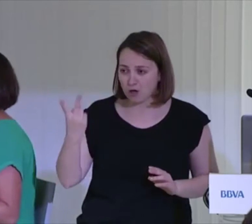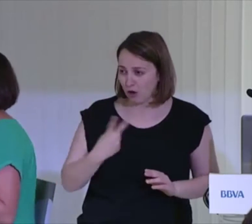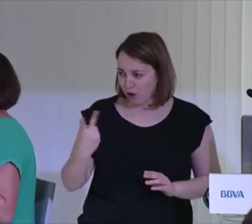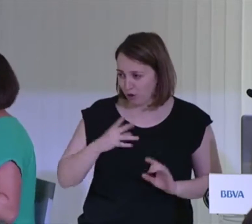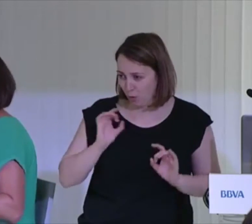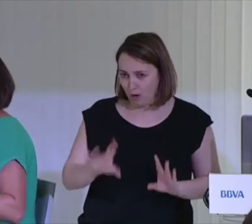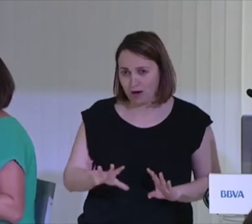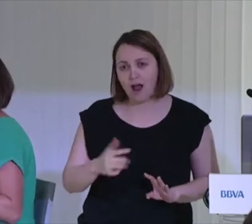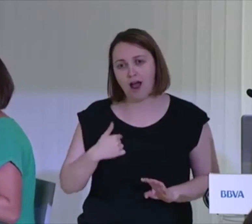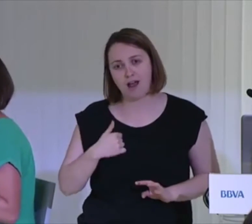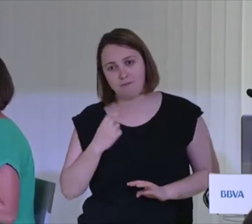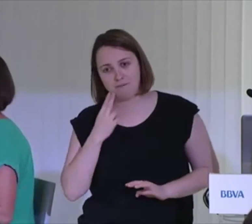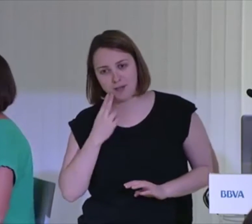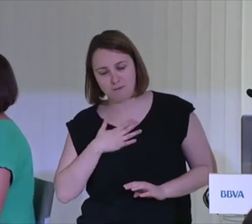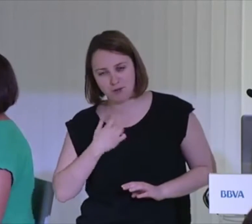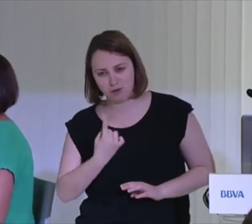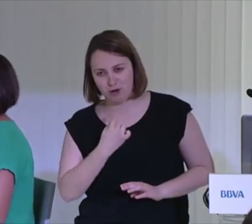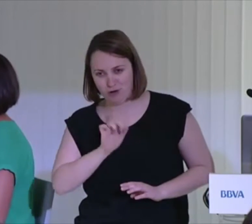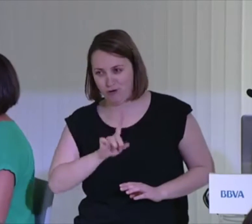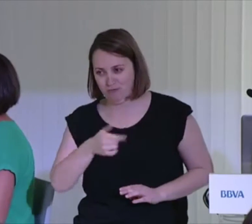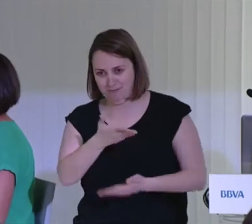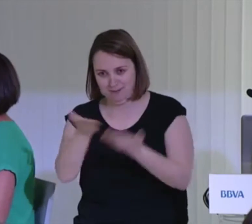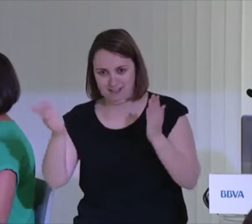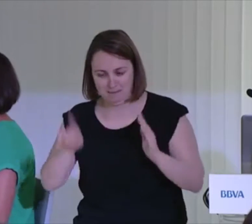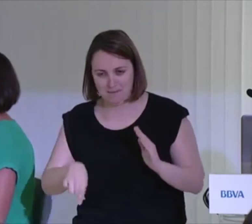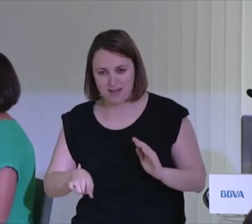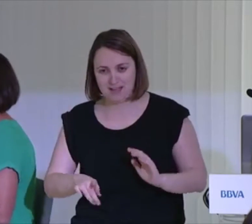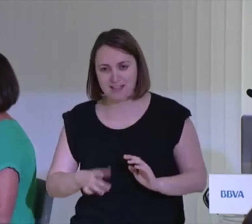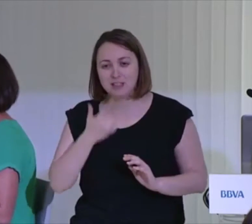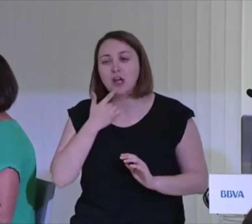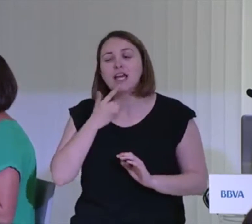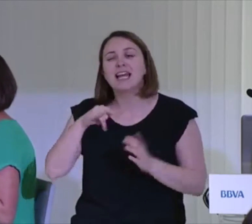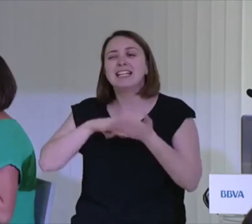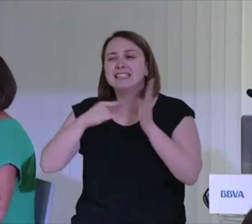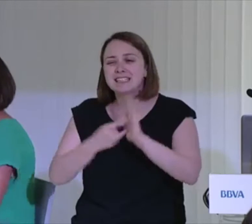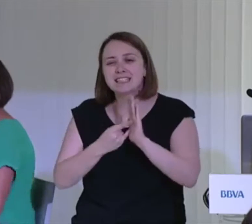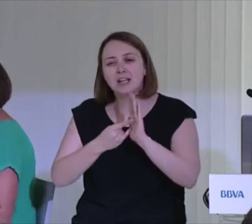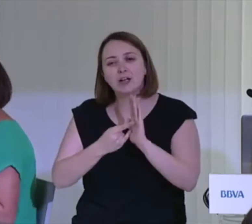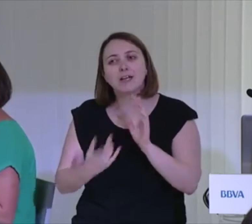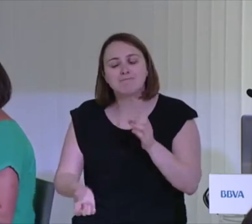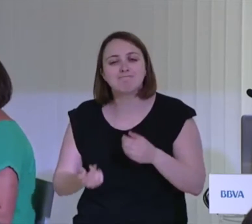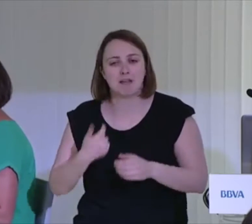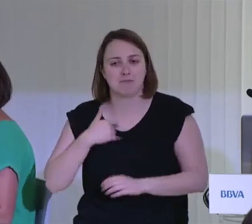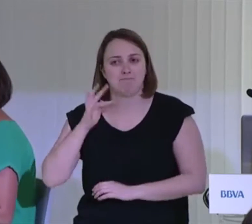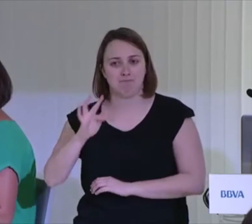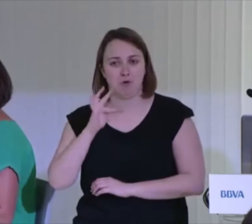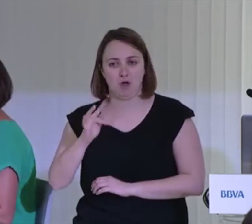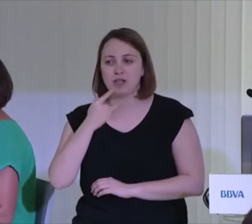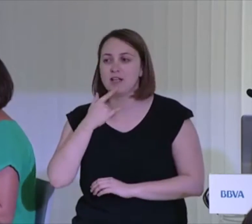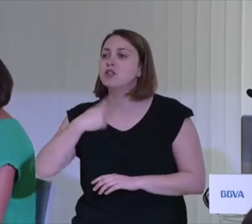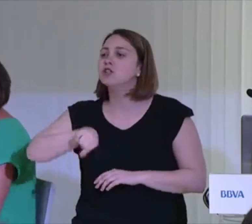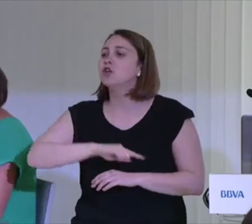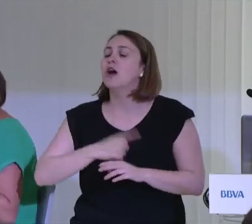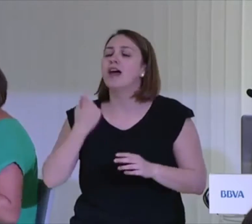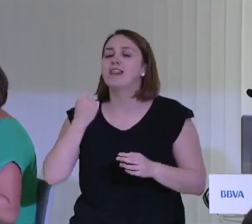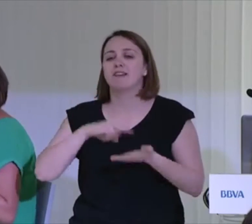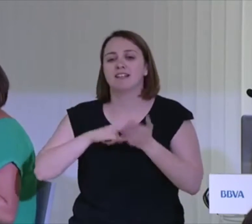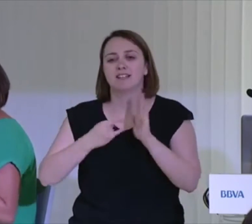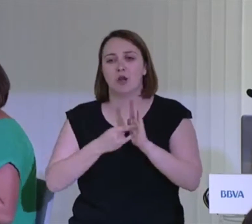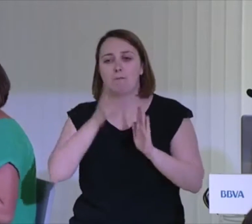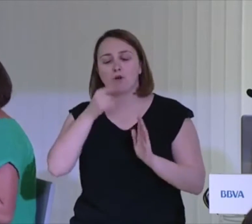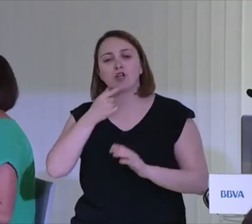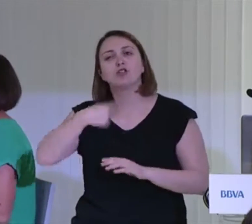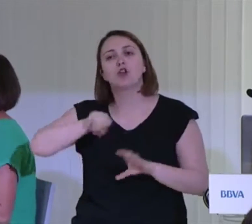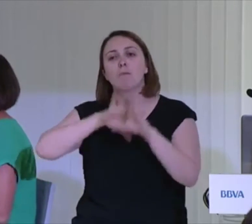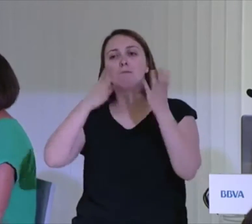miedo tampoco es de bicho raro, ¿no? Y la tecnología es una aliada. Creo que es importante que construyamos tecnología de otra manera, porque sabemos entender